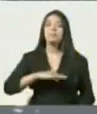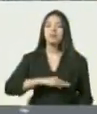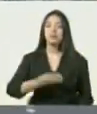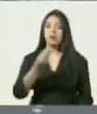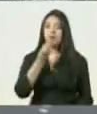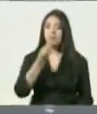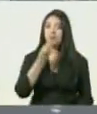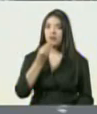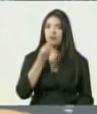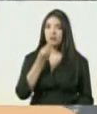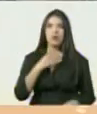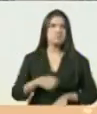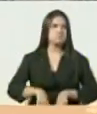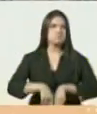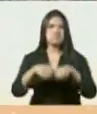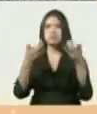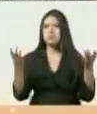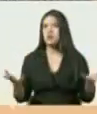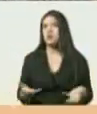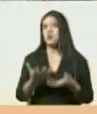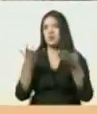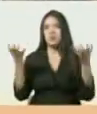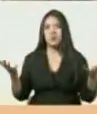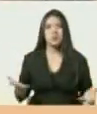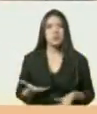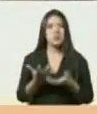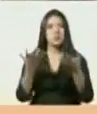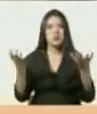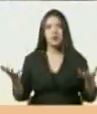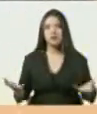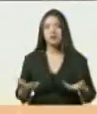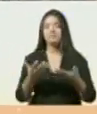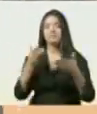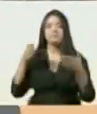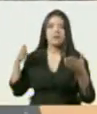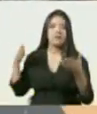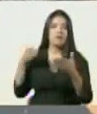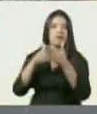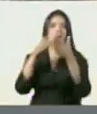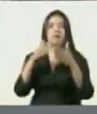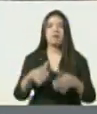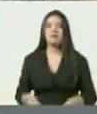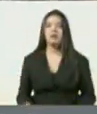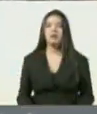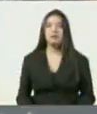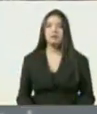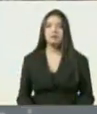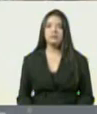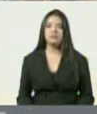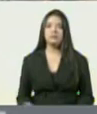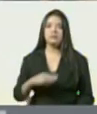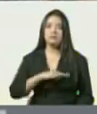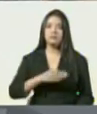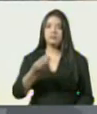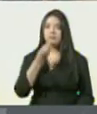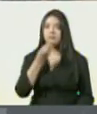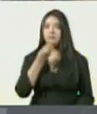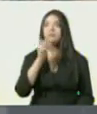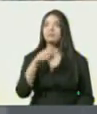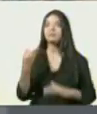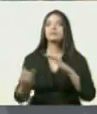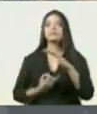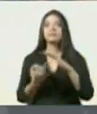Alimentación han sido destruidas, han sido incendiadas, han sido atacadas. No solamente instalaciones de la Misión de Alimentación como el Instituto